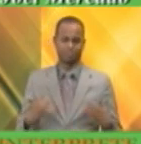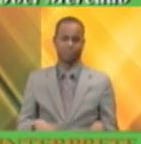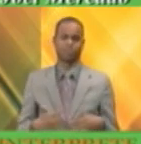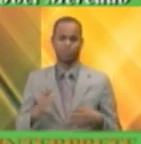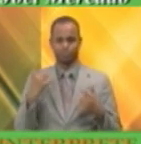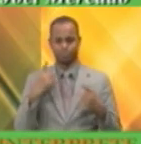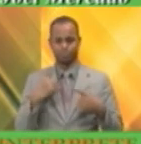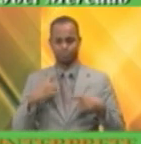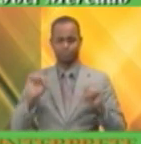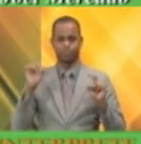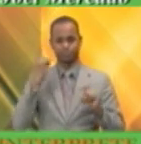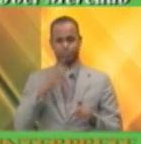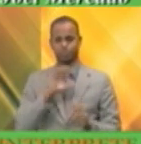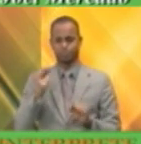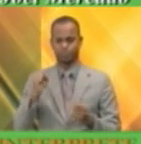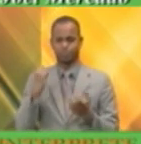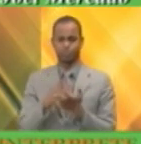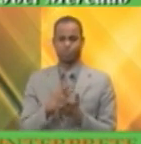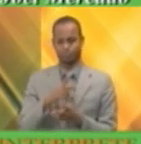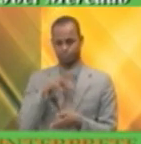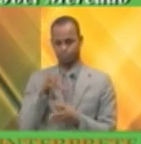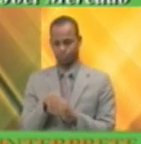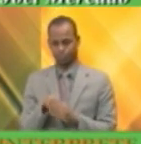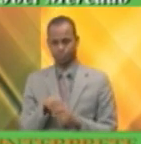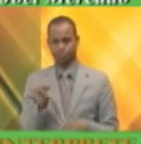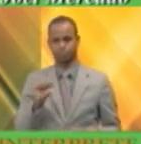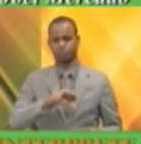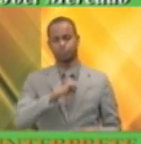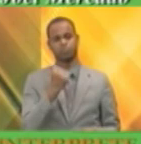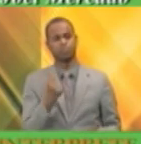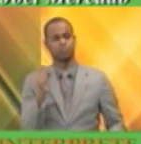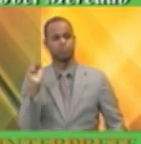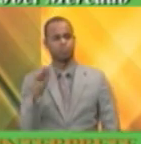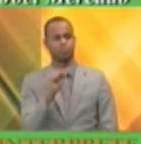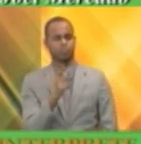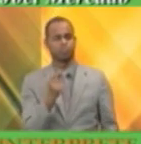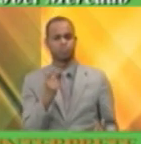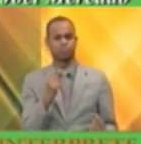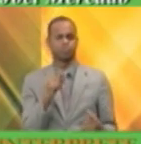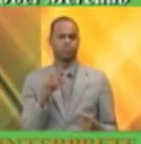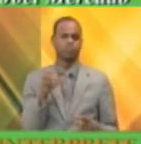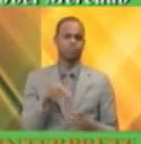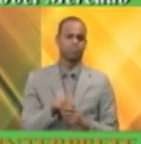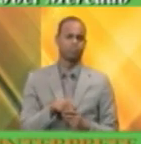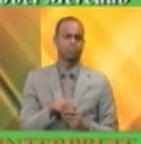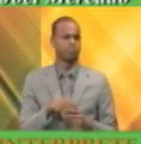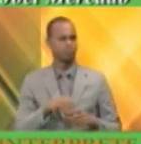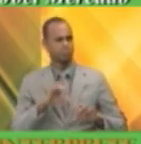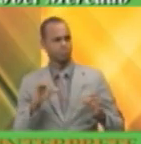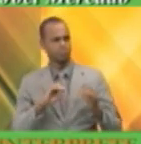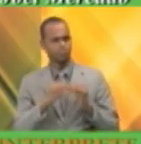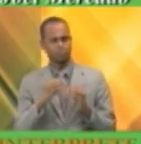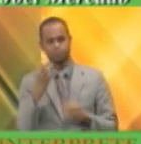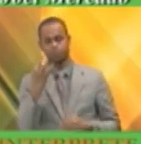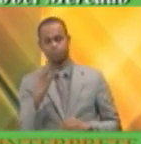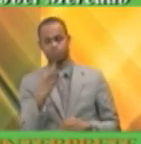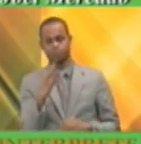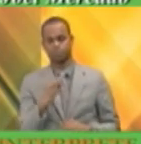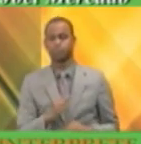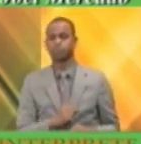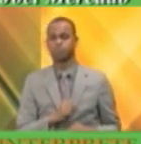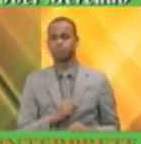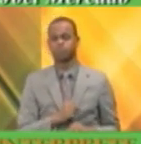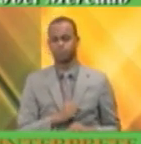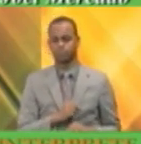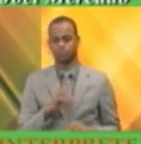Río. El compañero Fabiel, el otro atleta, está en el ranking número 19,